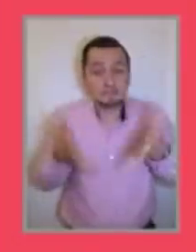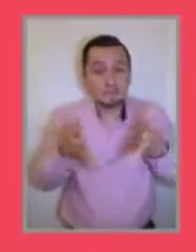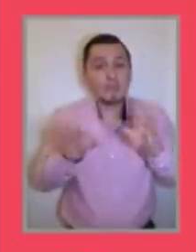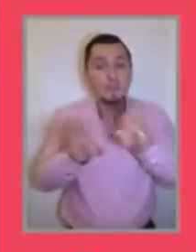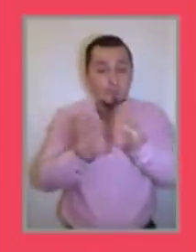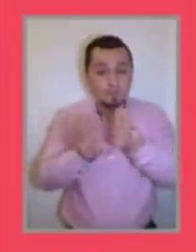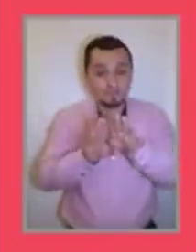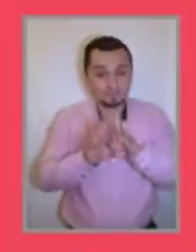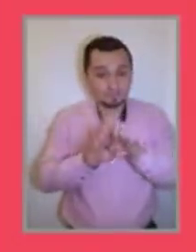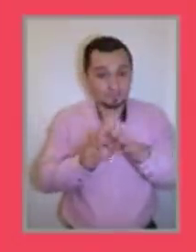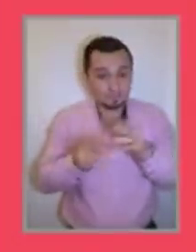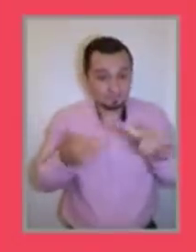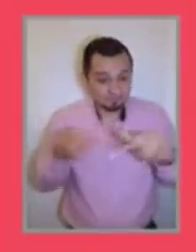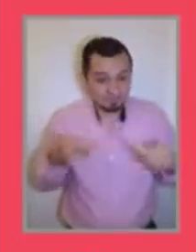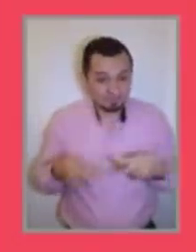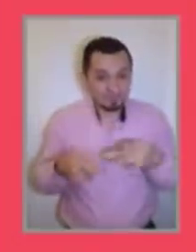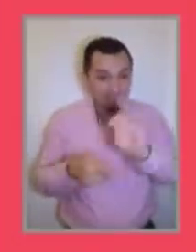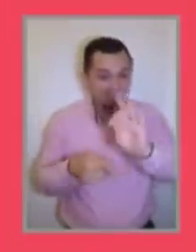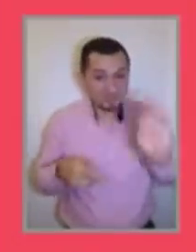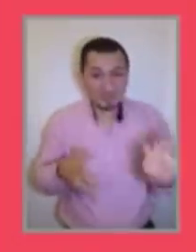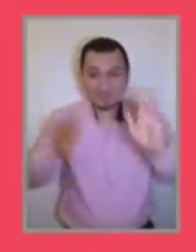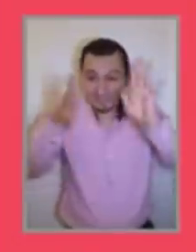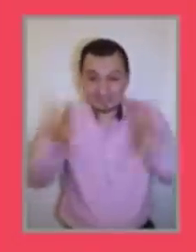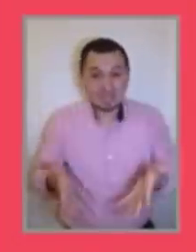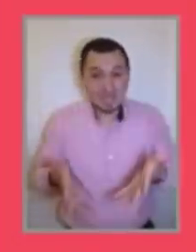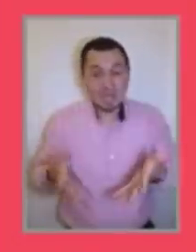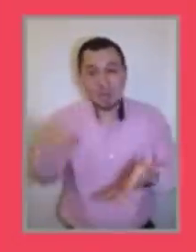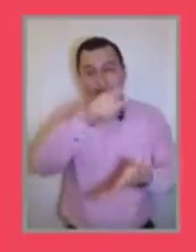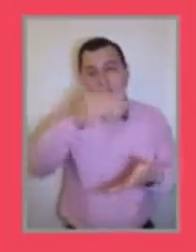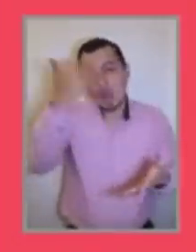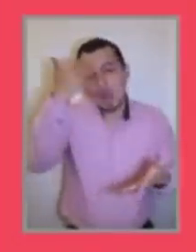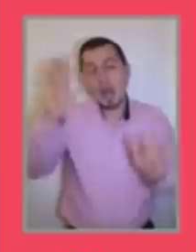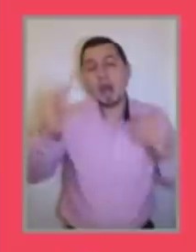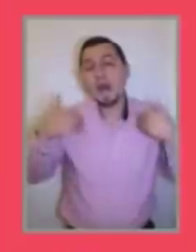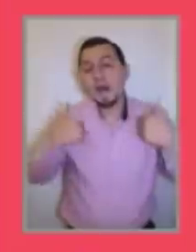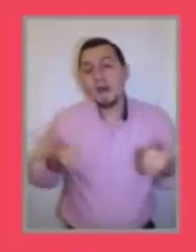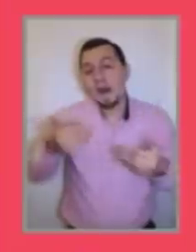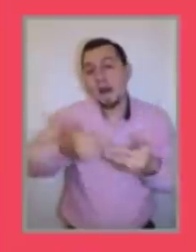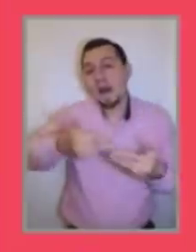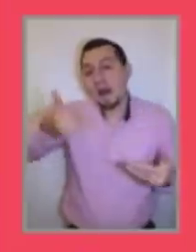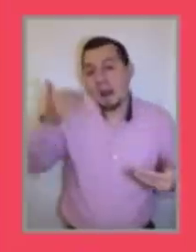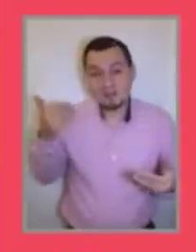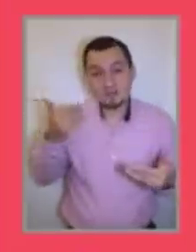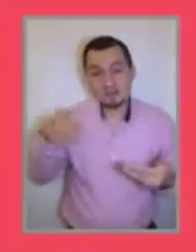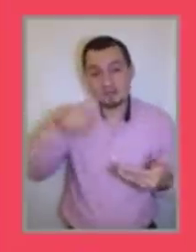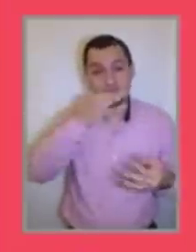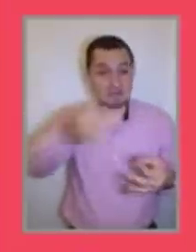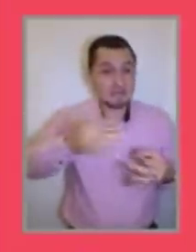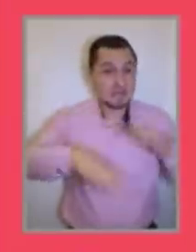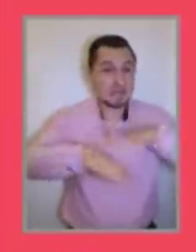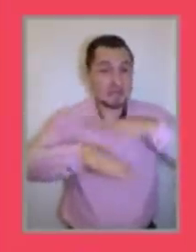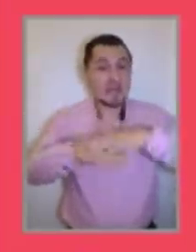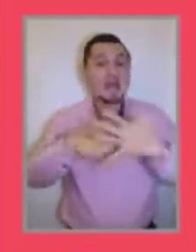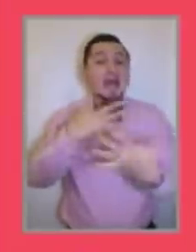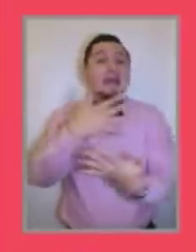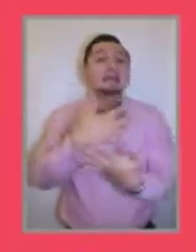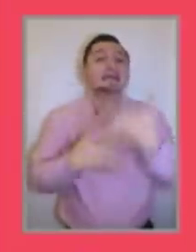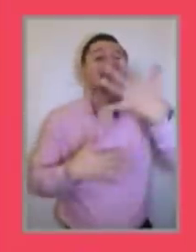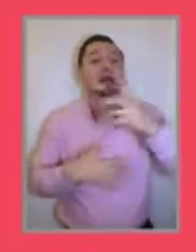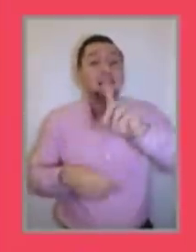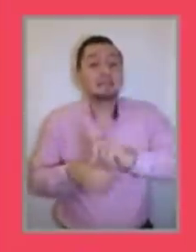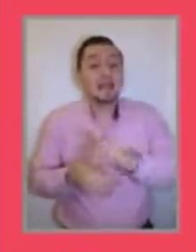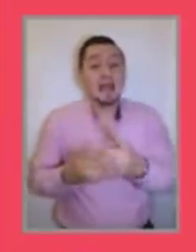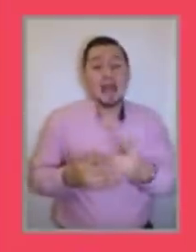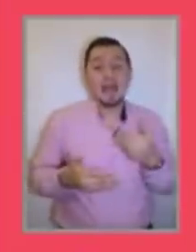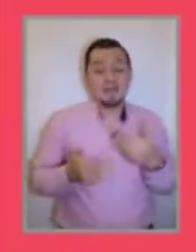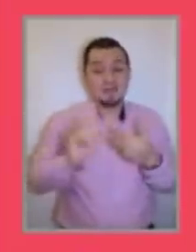cuando esté en las condiciones para anunciarlo. Tendremos que hacer el anuncio 15 días antes de empezar